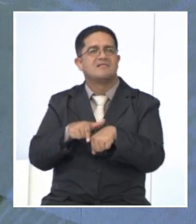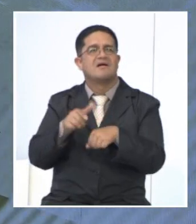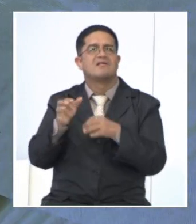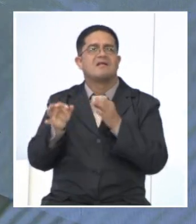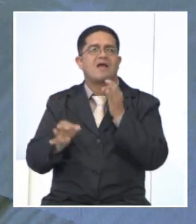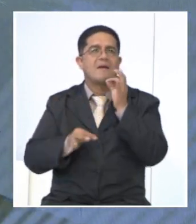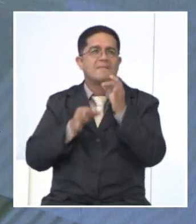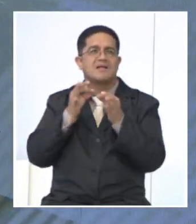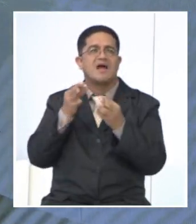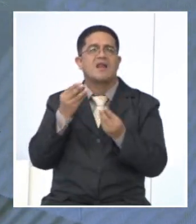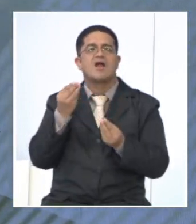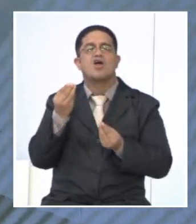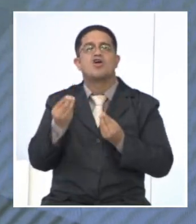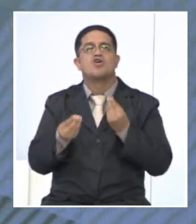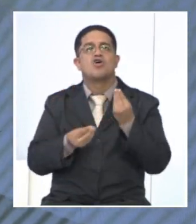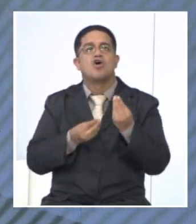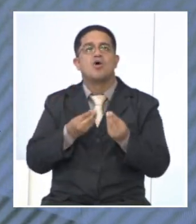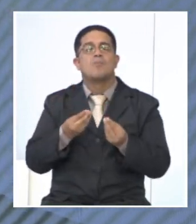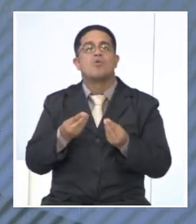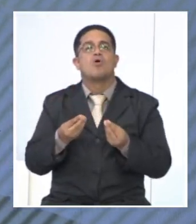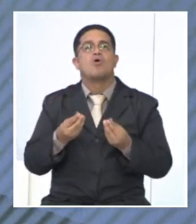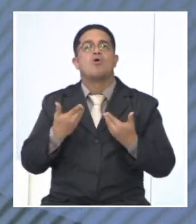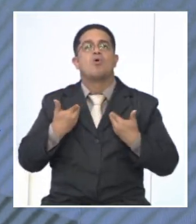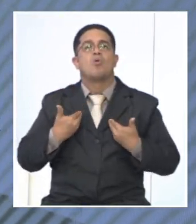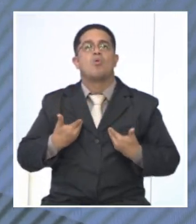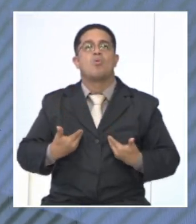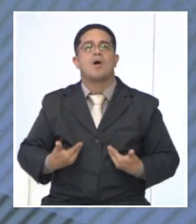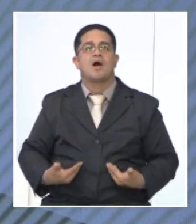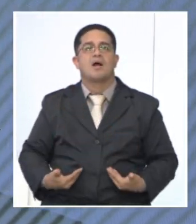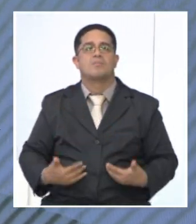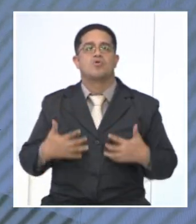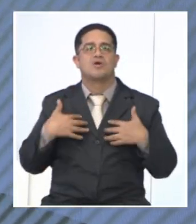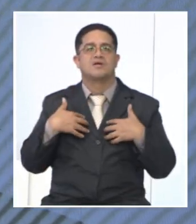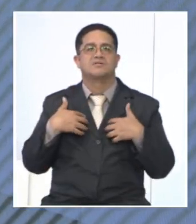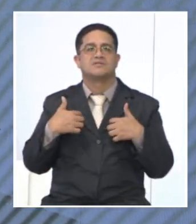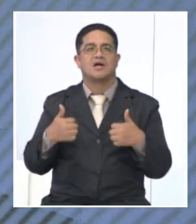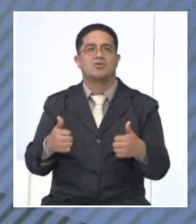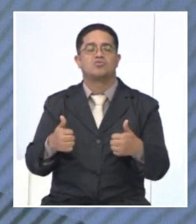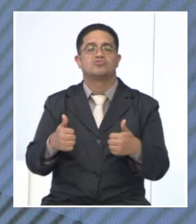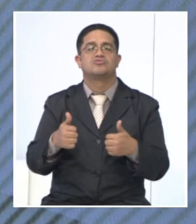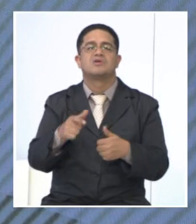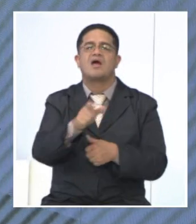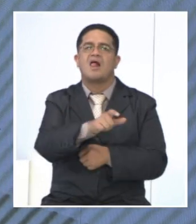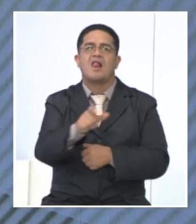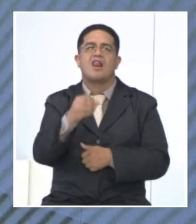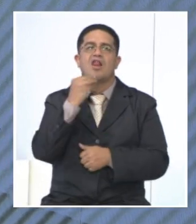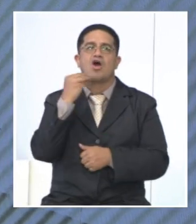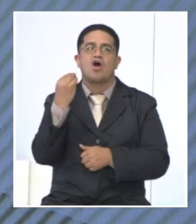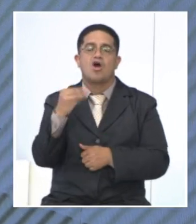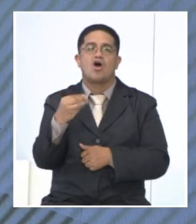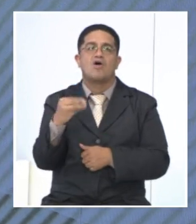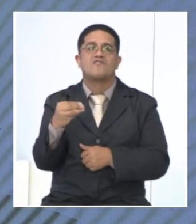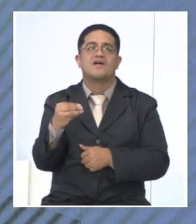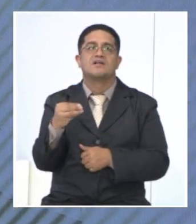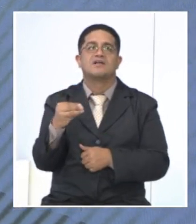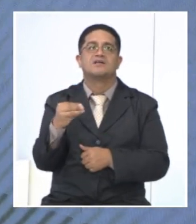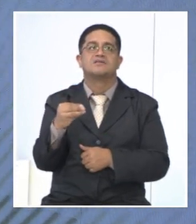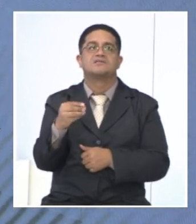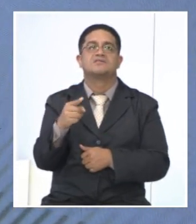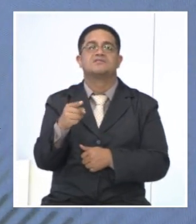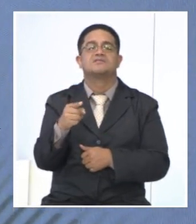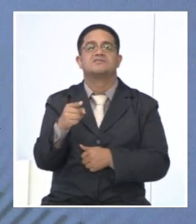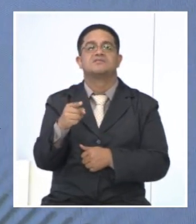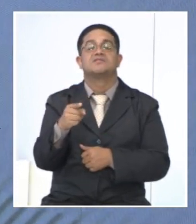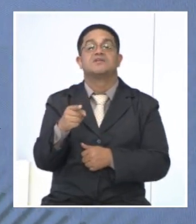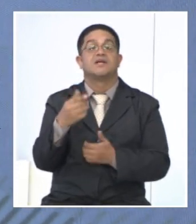o cómo impactan los juegos de video en nuestra salud auditiva, en los más jóvenes que utilizan estos mecanismos